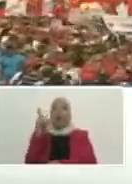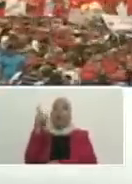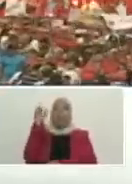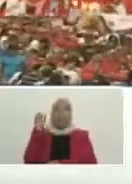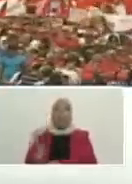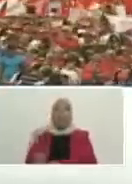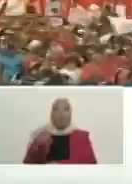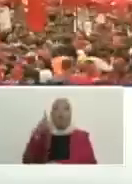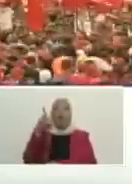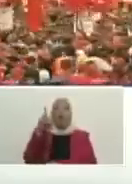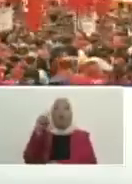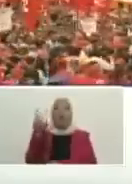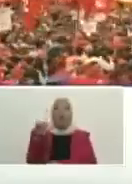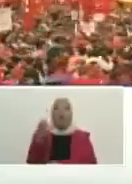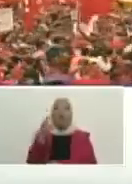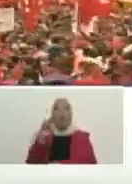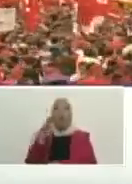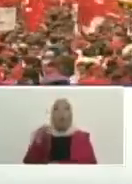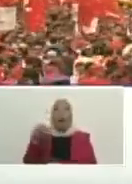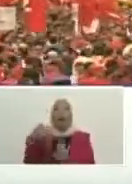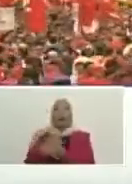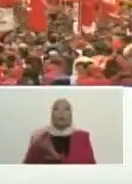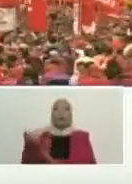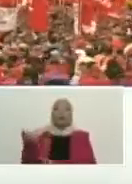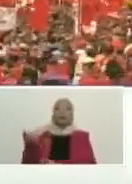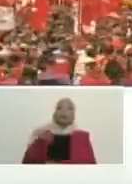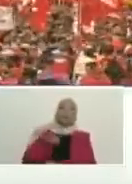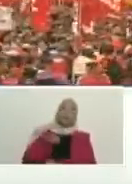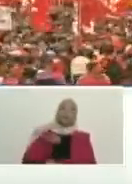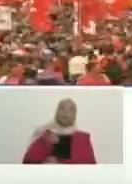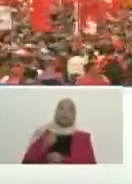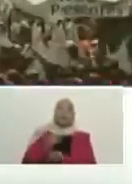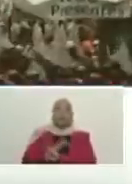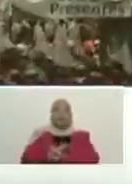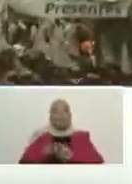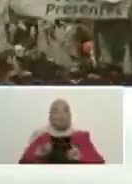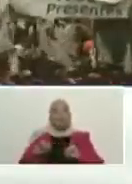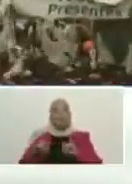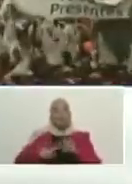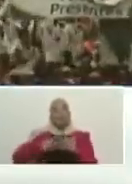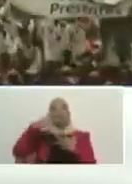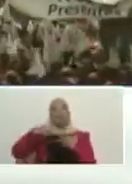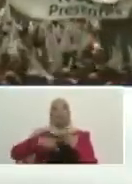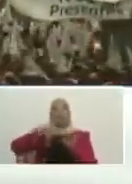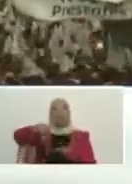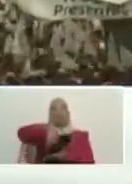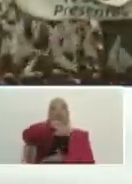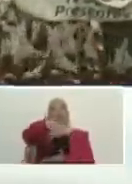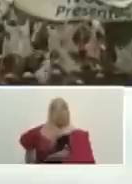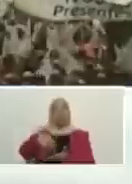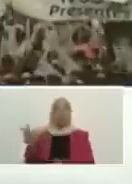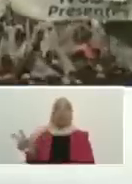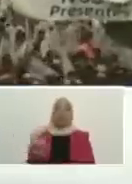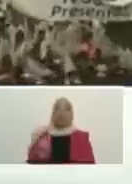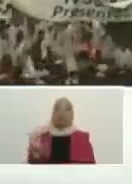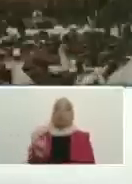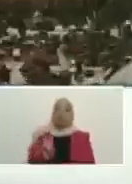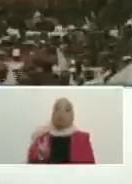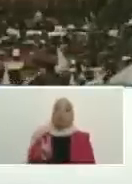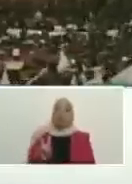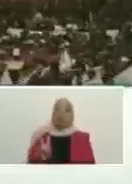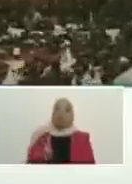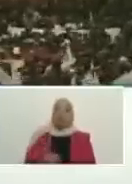clavar la puñalada por la espalda para destruir la esperanza de un proyecto nacional para Venezuela.